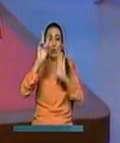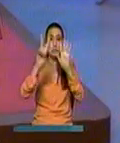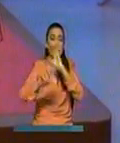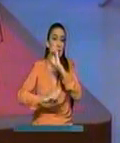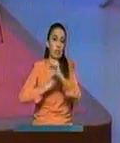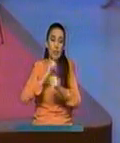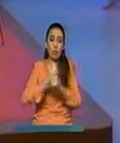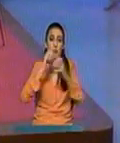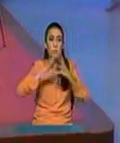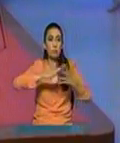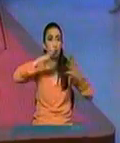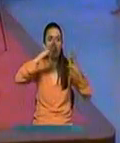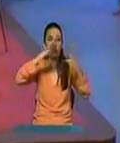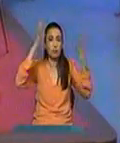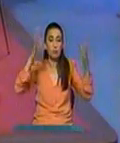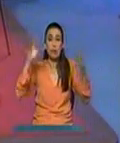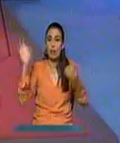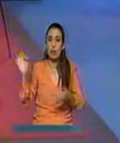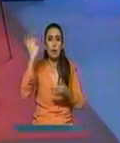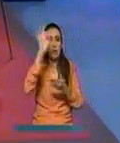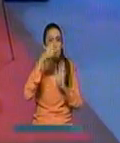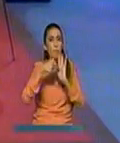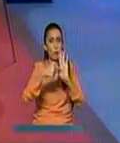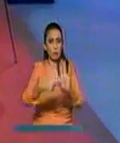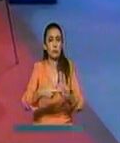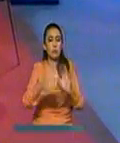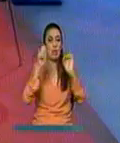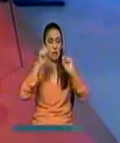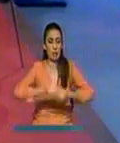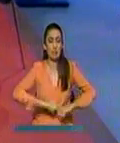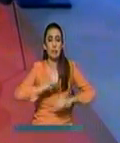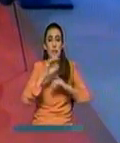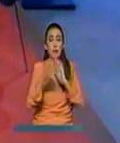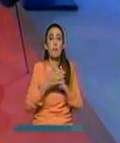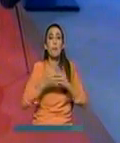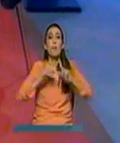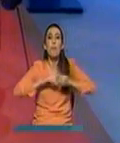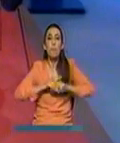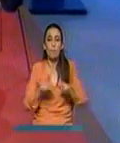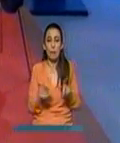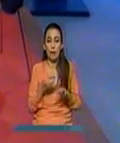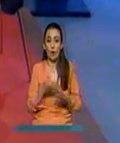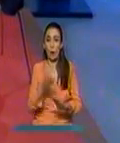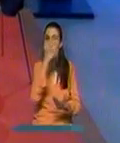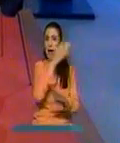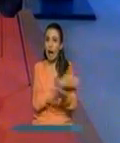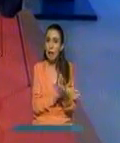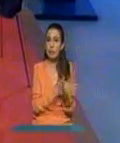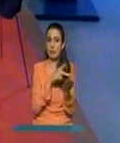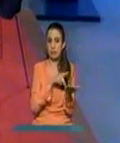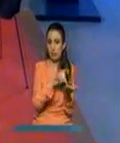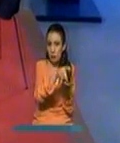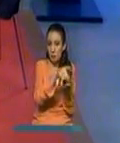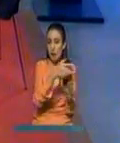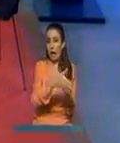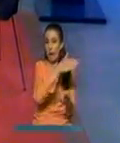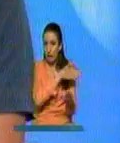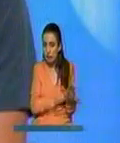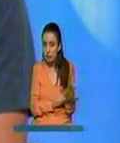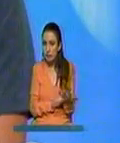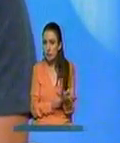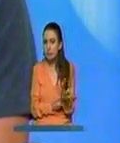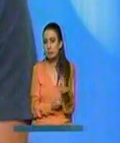empresas nuestras sean más grandes, van a representar impuesto a la renta para el gobierno. Claro. Pero cuando viene un impuesto pre-renta que tienes que pagar, que te quita flujo de